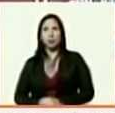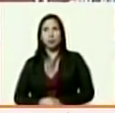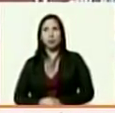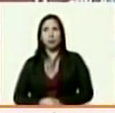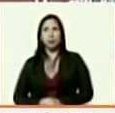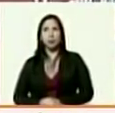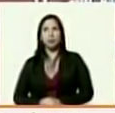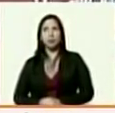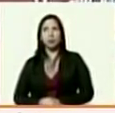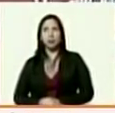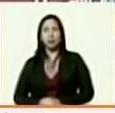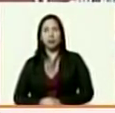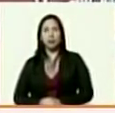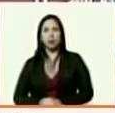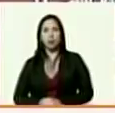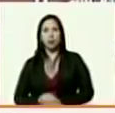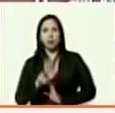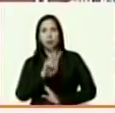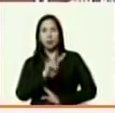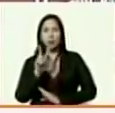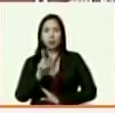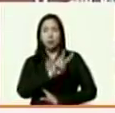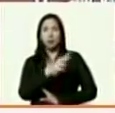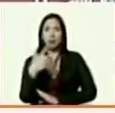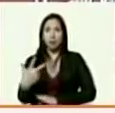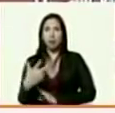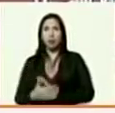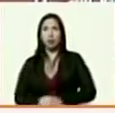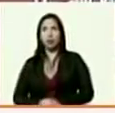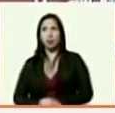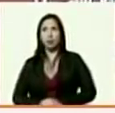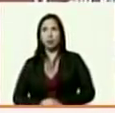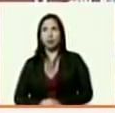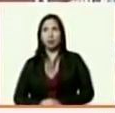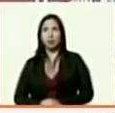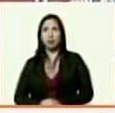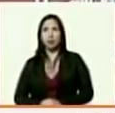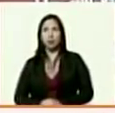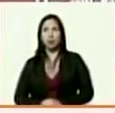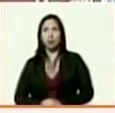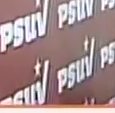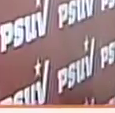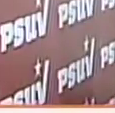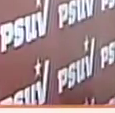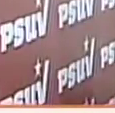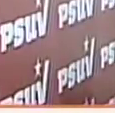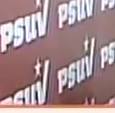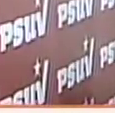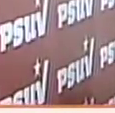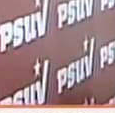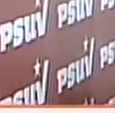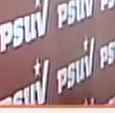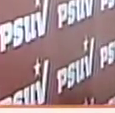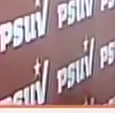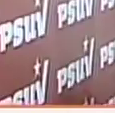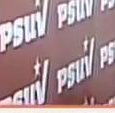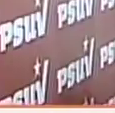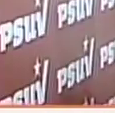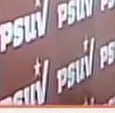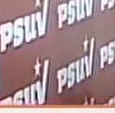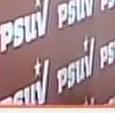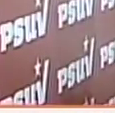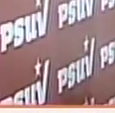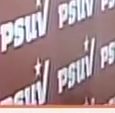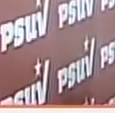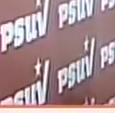días 22 y 23 de febrero por las fiestas de carnaval en el territorio nacional, al tiempo que señala que